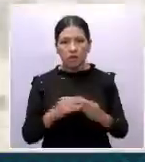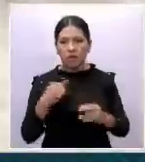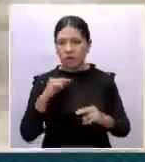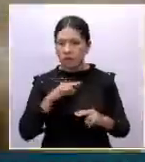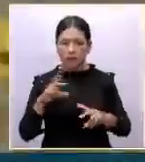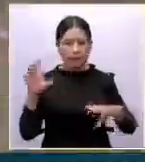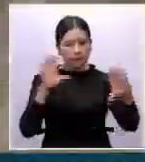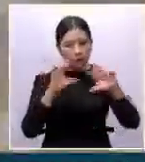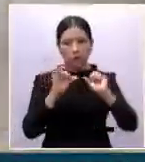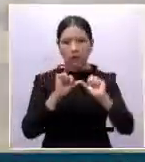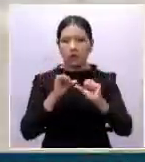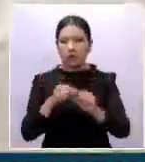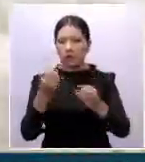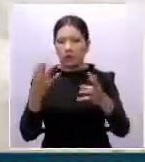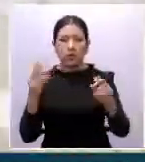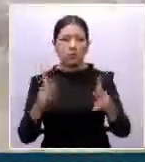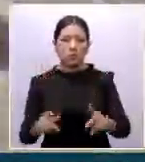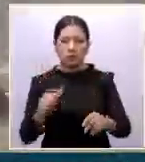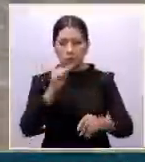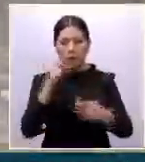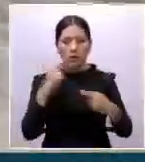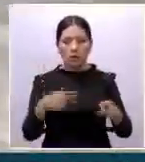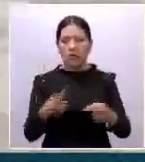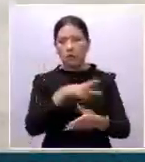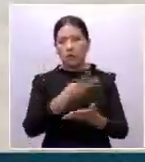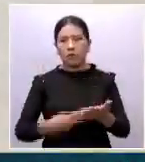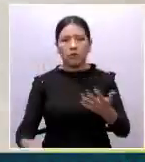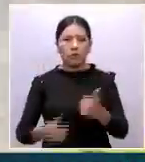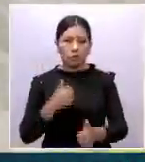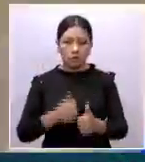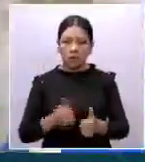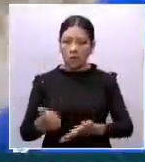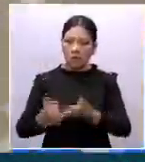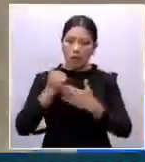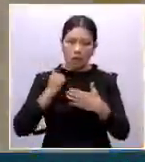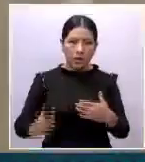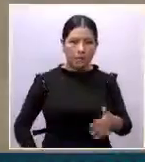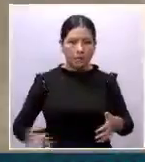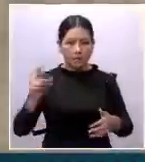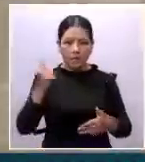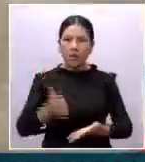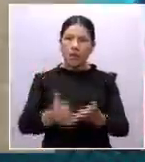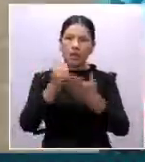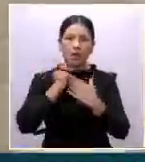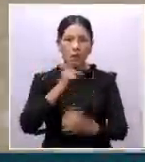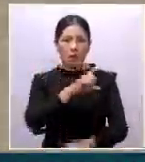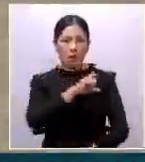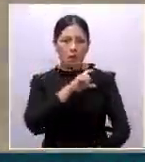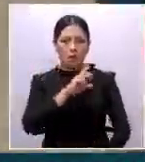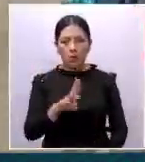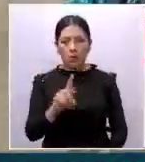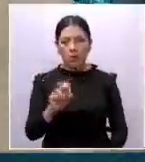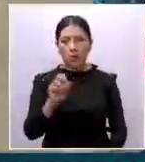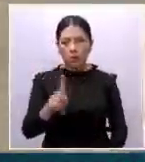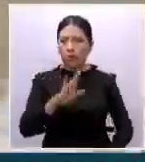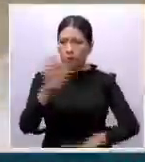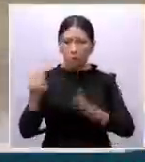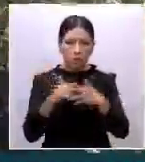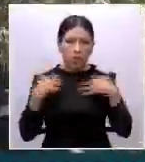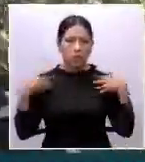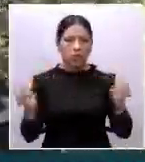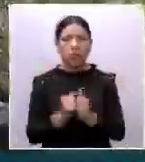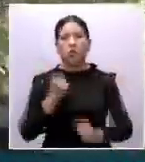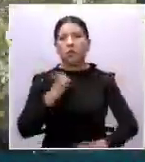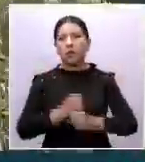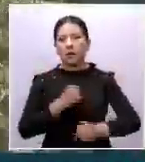5 brigadas juntamente con el personal de CANES y el personal de la UTOP, los cuales están colaborando en el lugar. Ya hemos